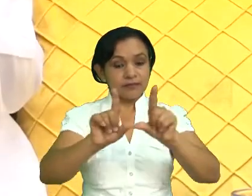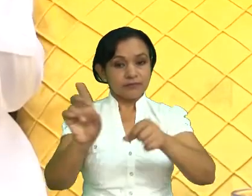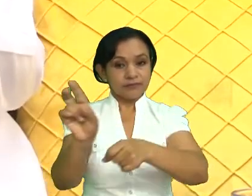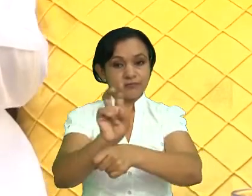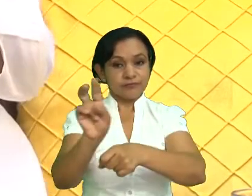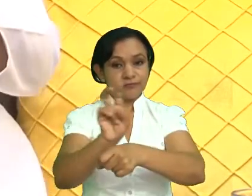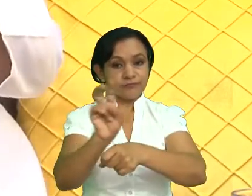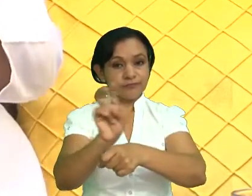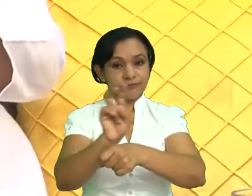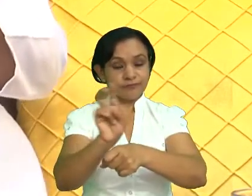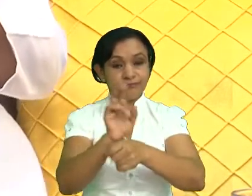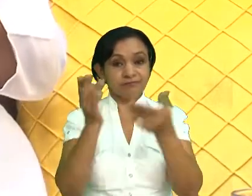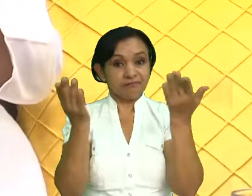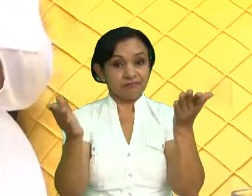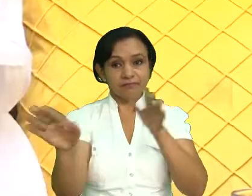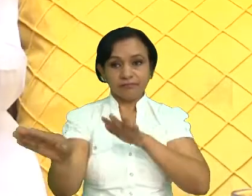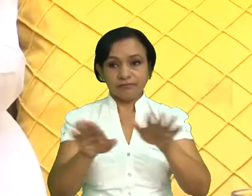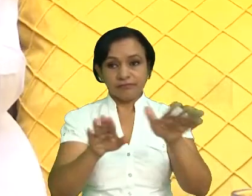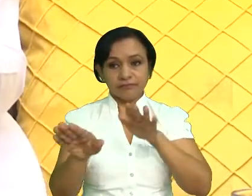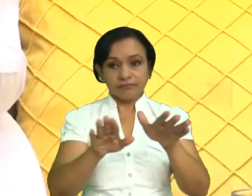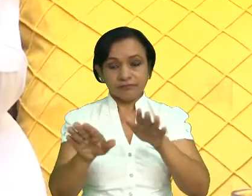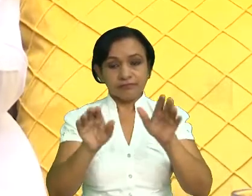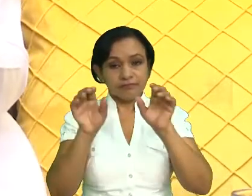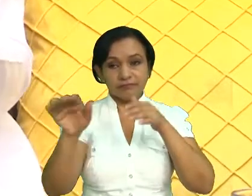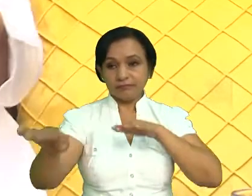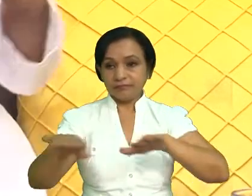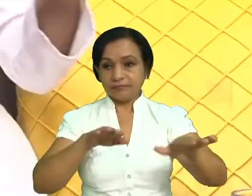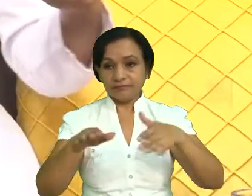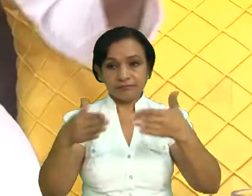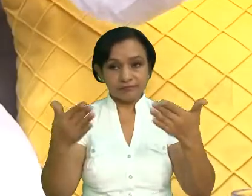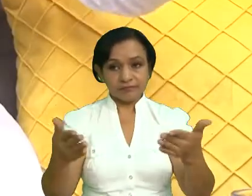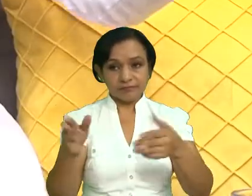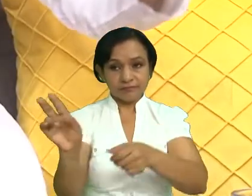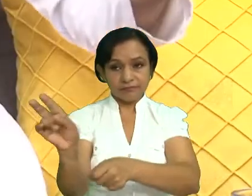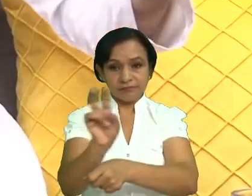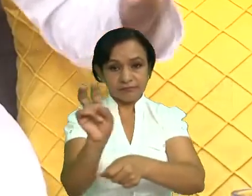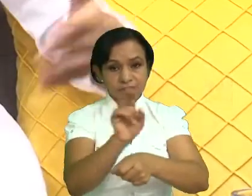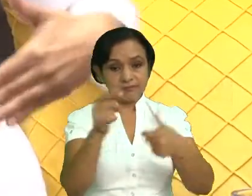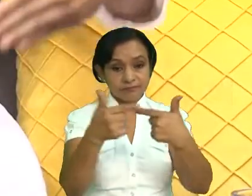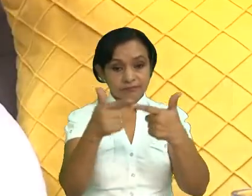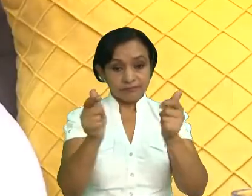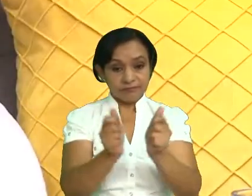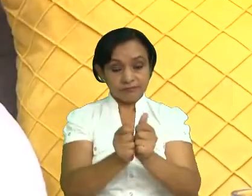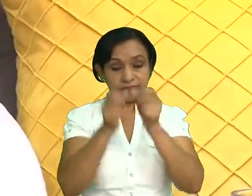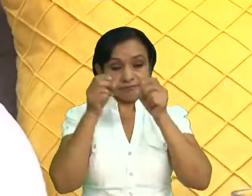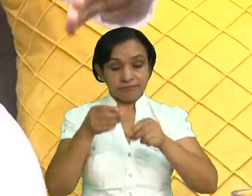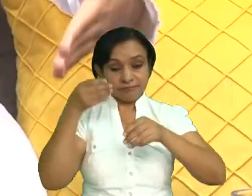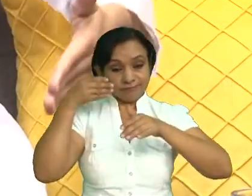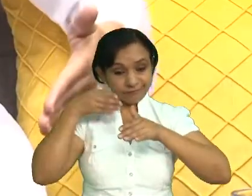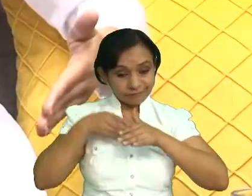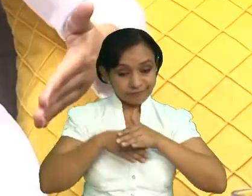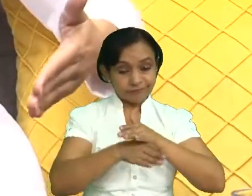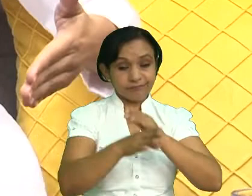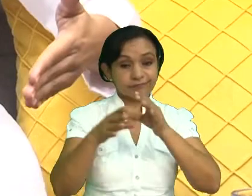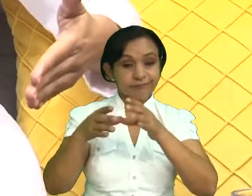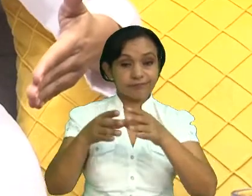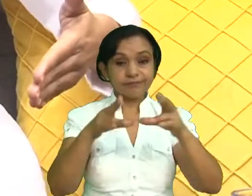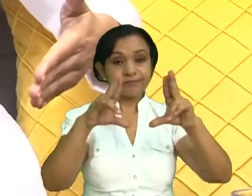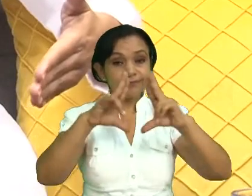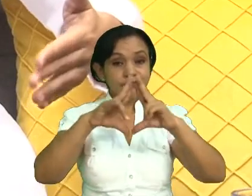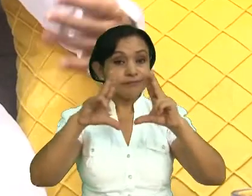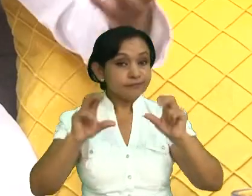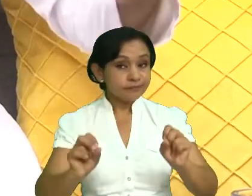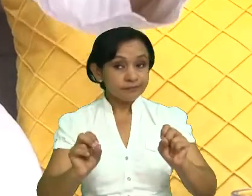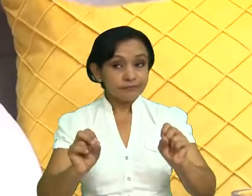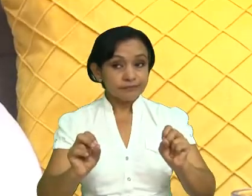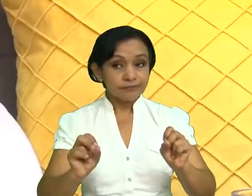vigilado. Ya nosotros no tendríamos la oportunidad de vigilar ese grupo de personas que viene transitando a través de la